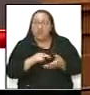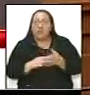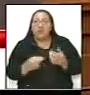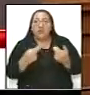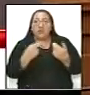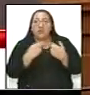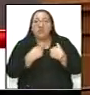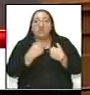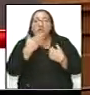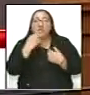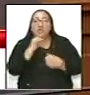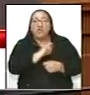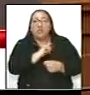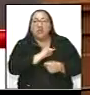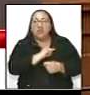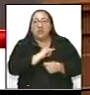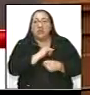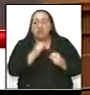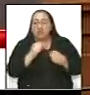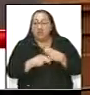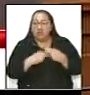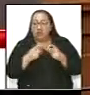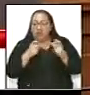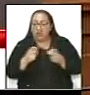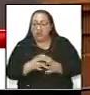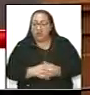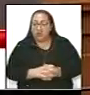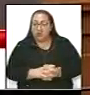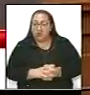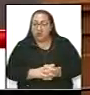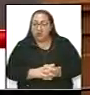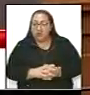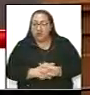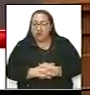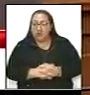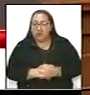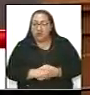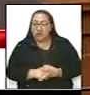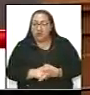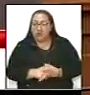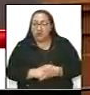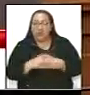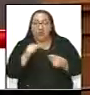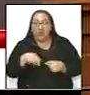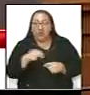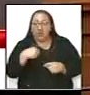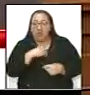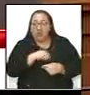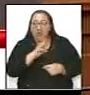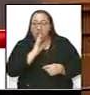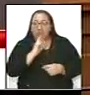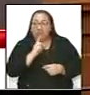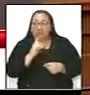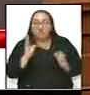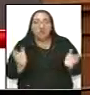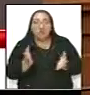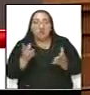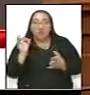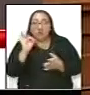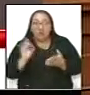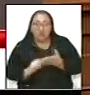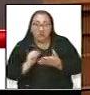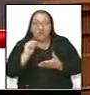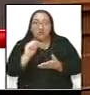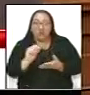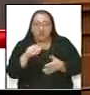del órgano del Sistema Nacional de Control. ¿Por qué? Porque acá estamos hablando de estímulos que, si